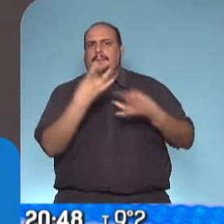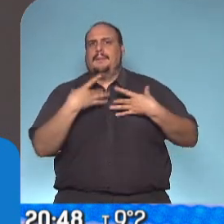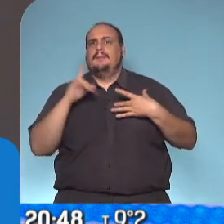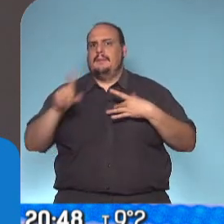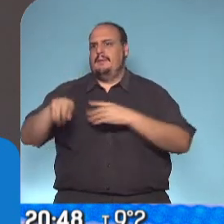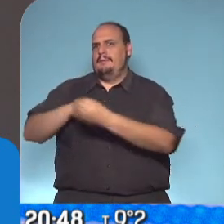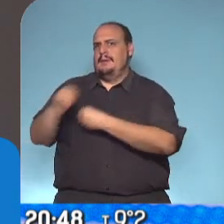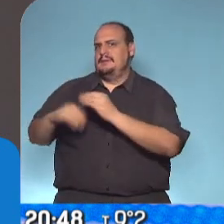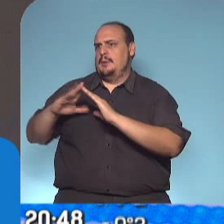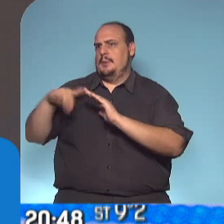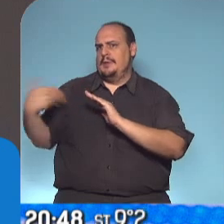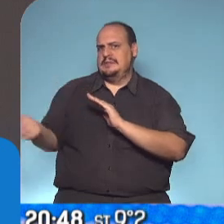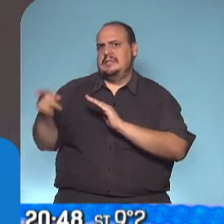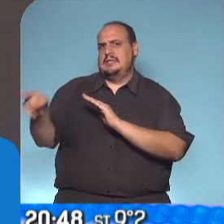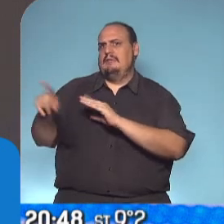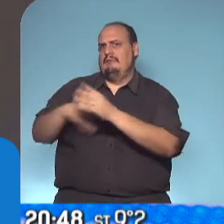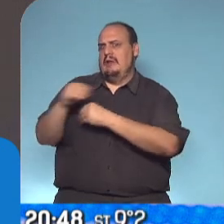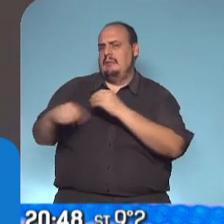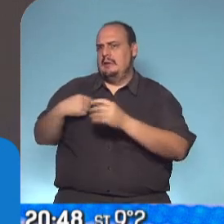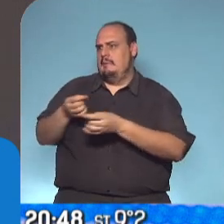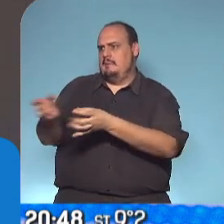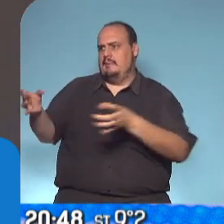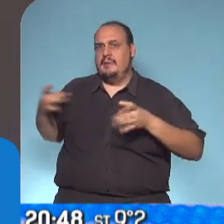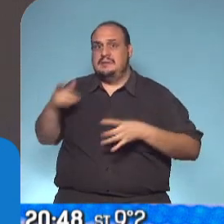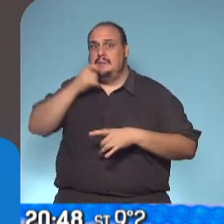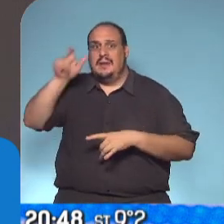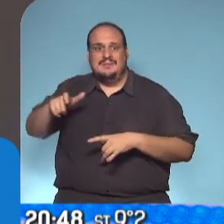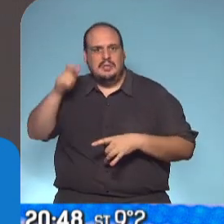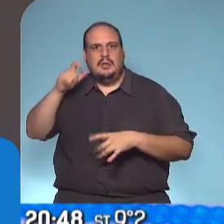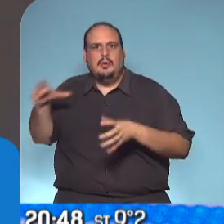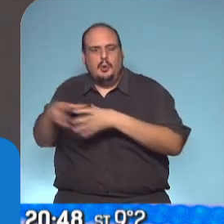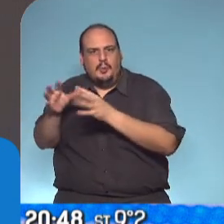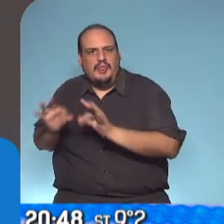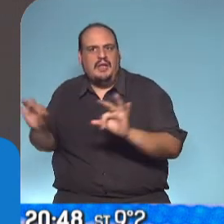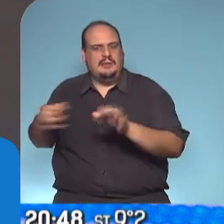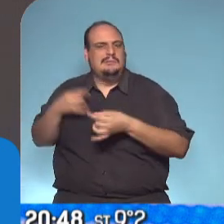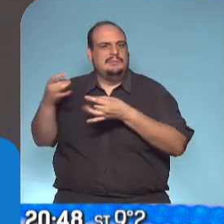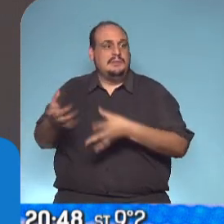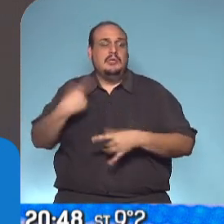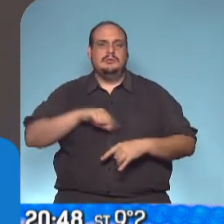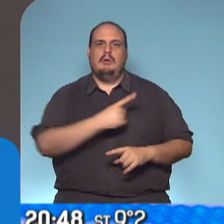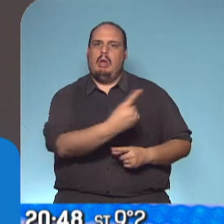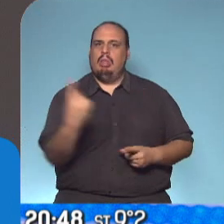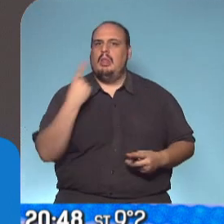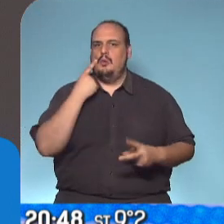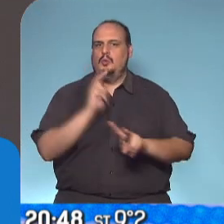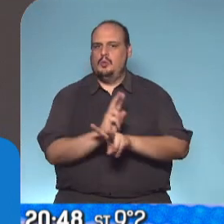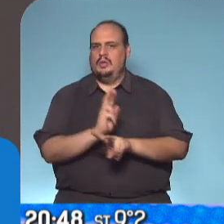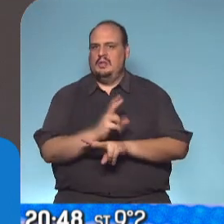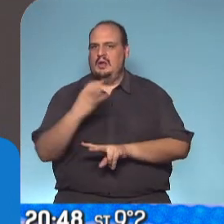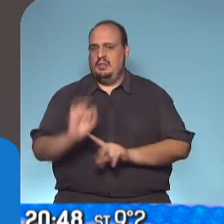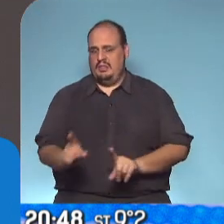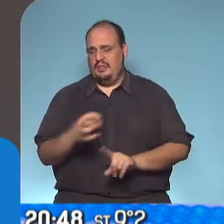arriesgar a nuestros vecinos, a nuestros familiares, si vivimos con alguien que es población de riesgo, así que hay que ser muy cuidadosos, pero también el presidente tomó